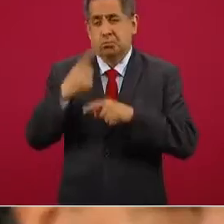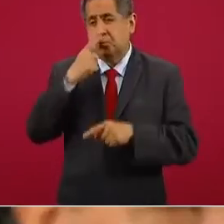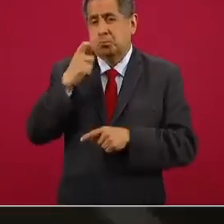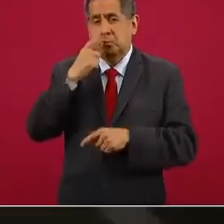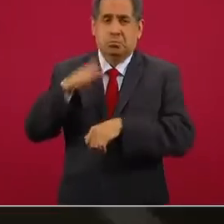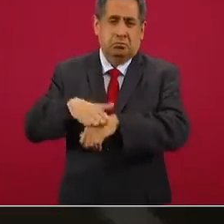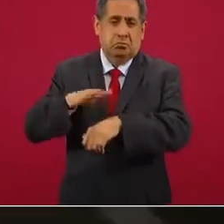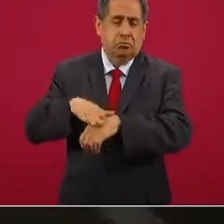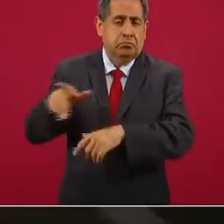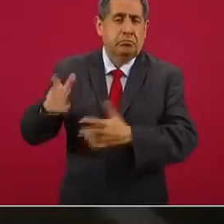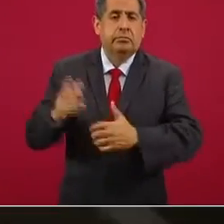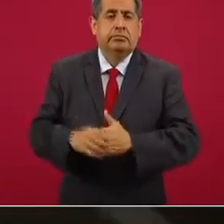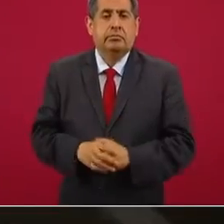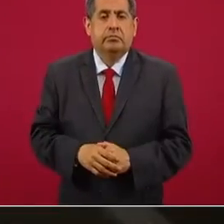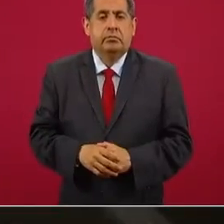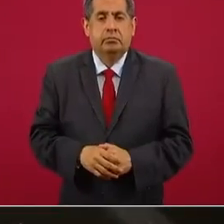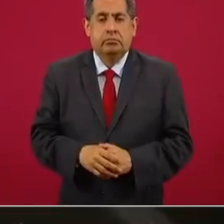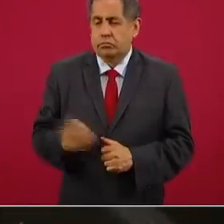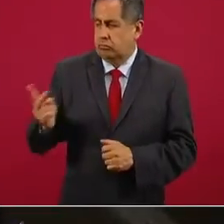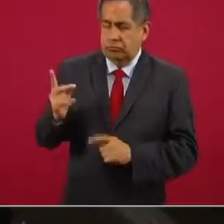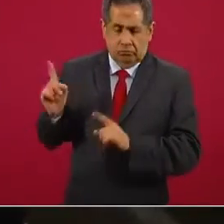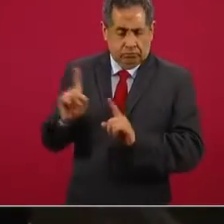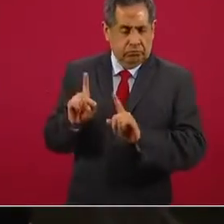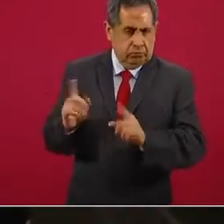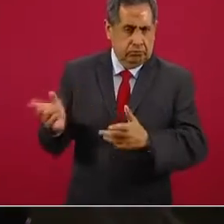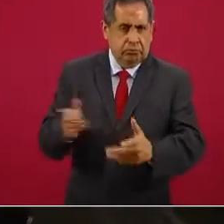rojo. Bueno, pues los dos.